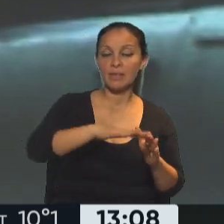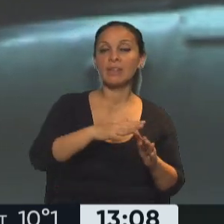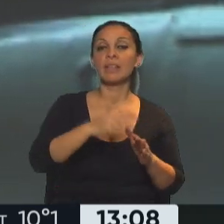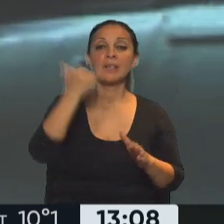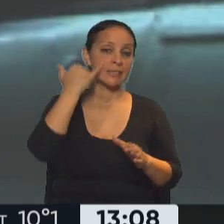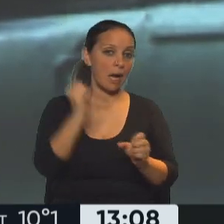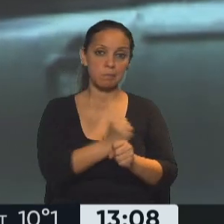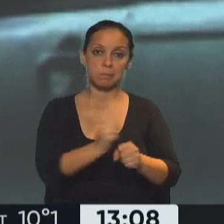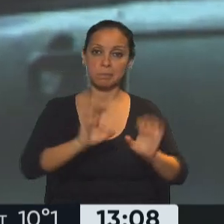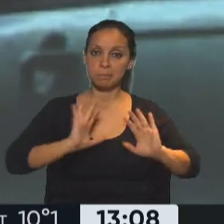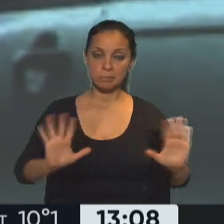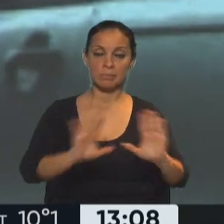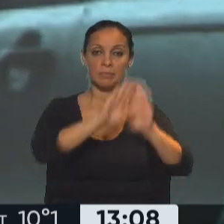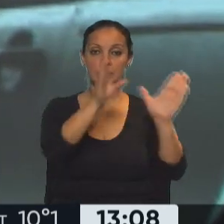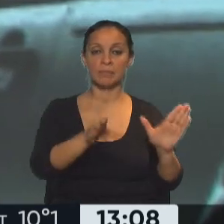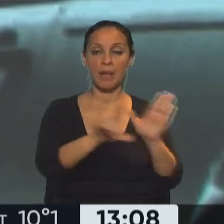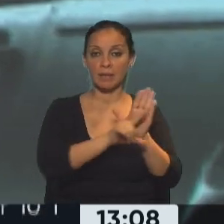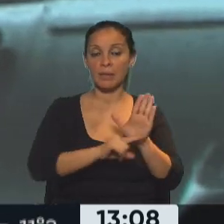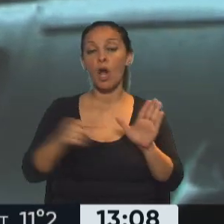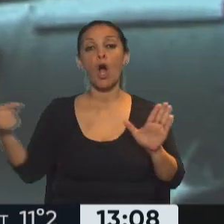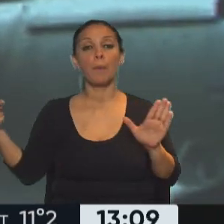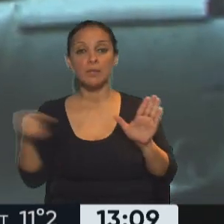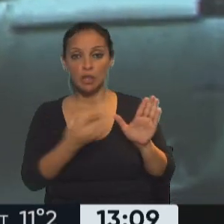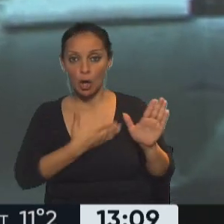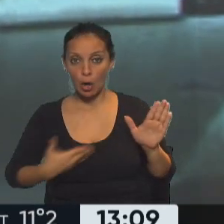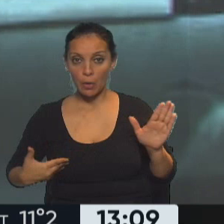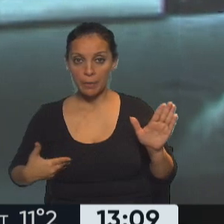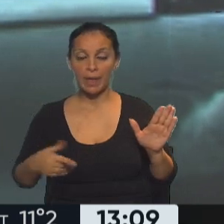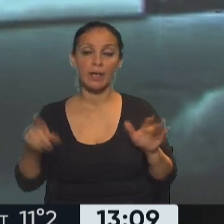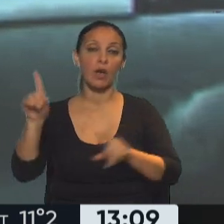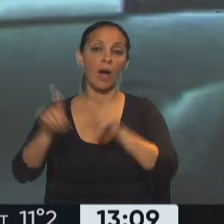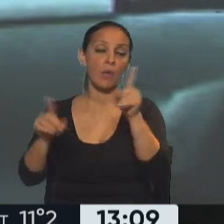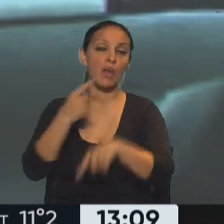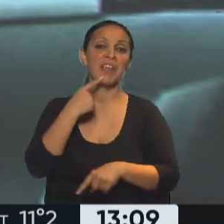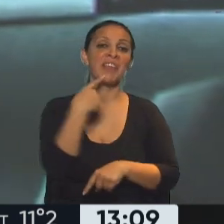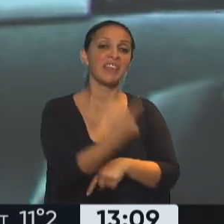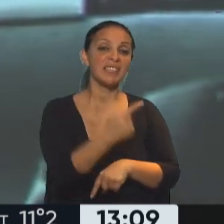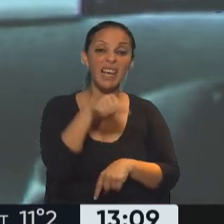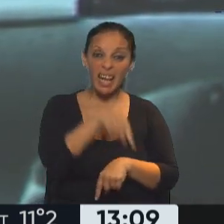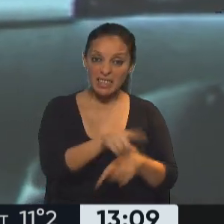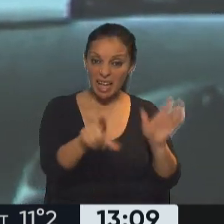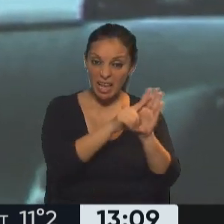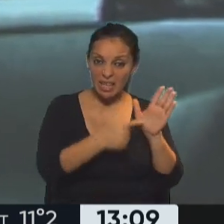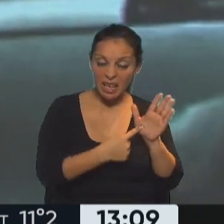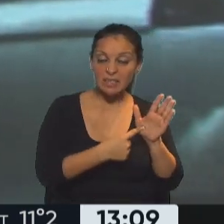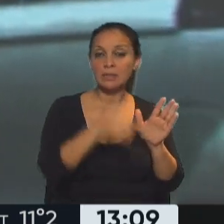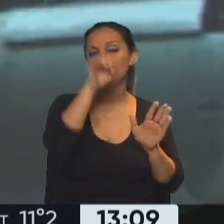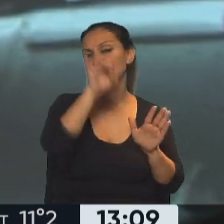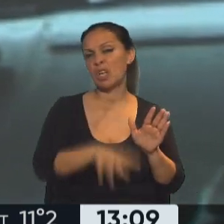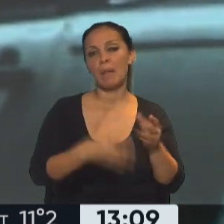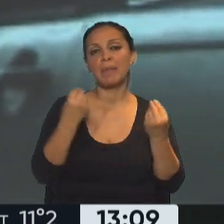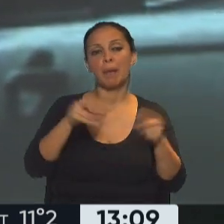fue aprobada por la legislatura, y la oposición en la legislatura que está indicando que solo se trata esta medida para